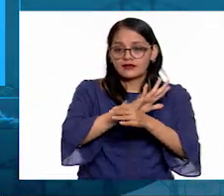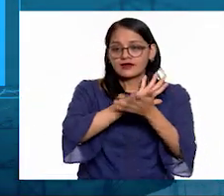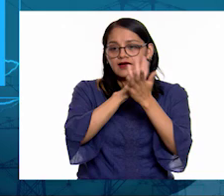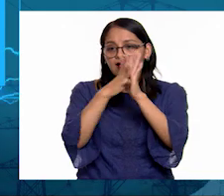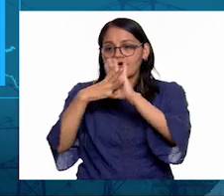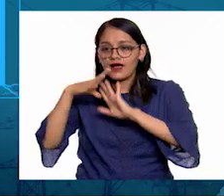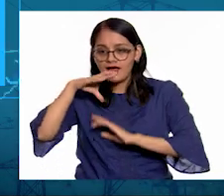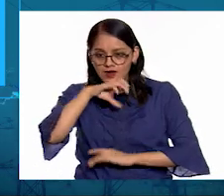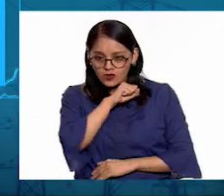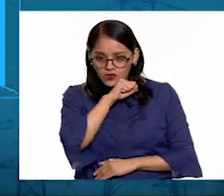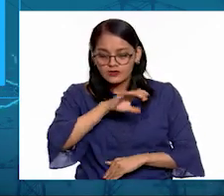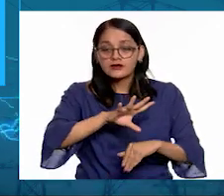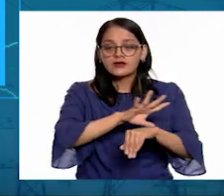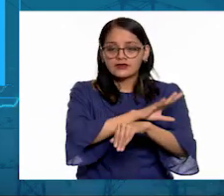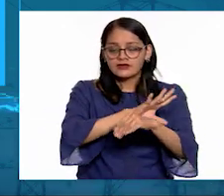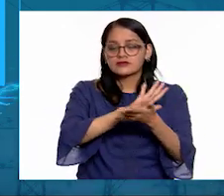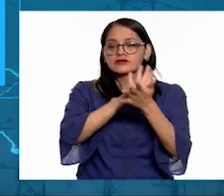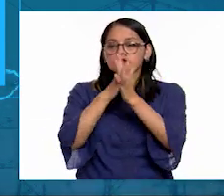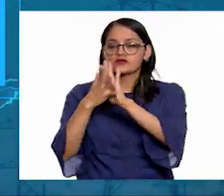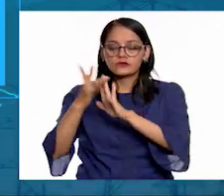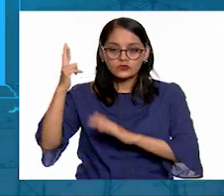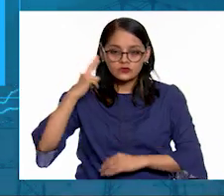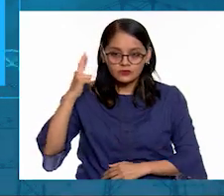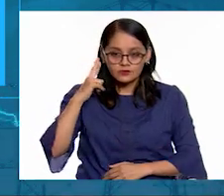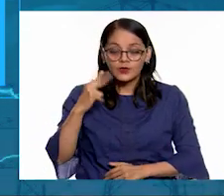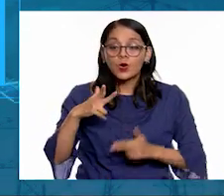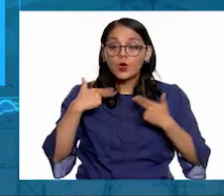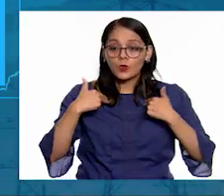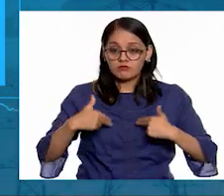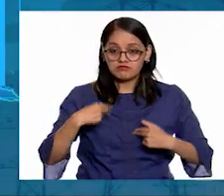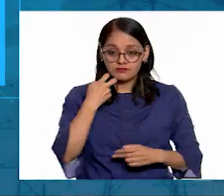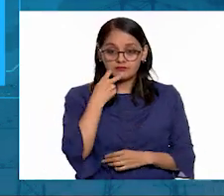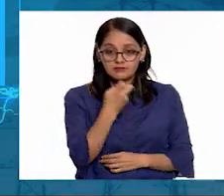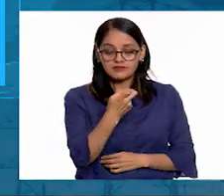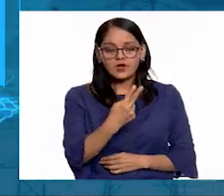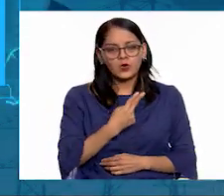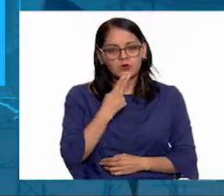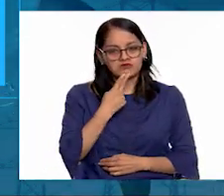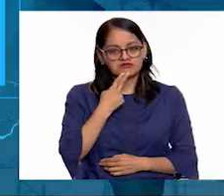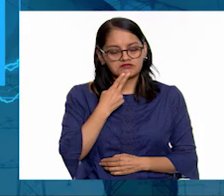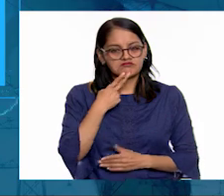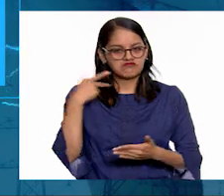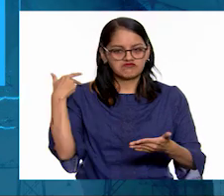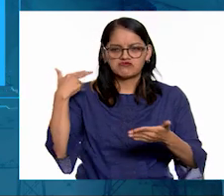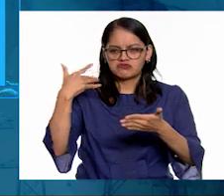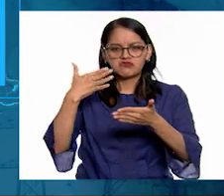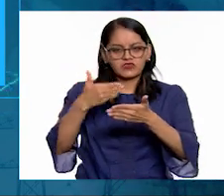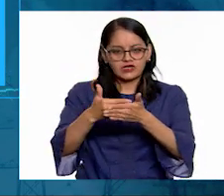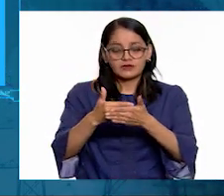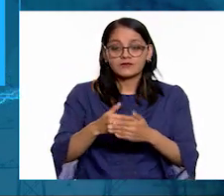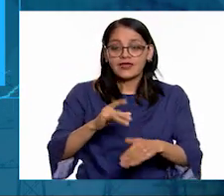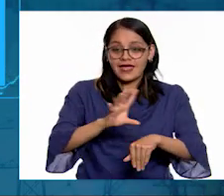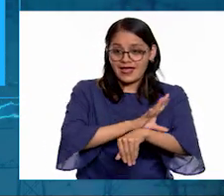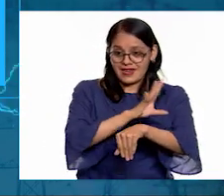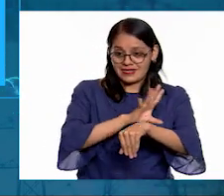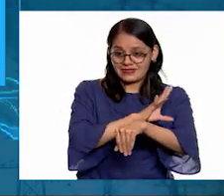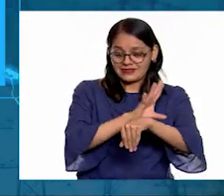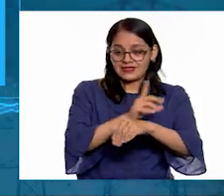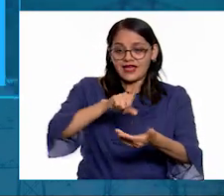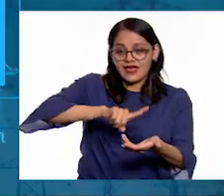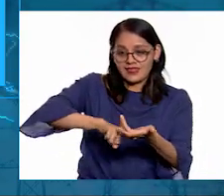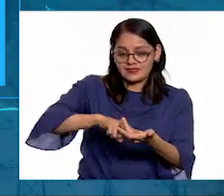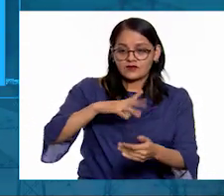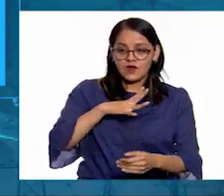en sonido. El ser humano ha aprovechado esto desde hace mucho tiempo. La electricidad implica la interacción de cargas